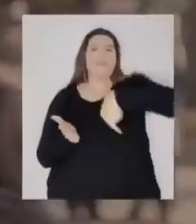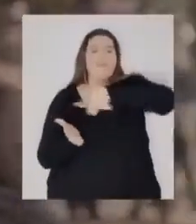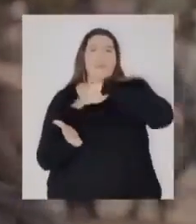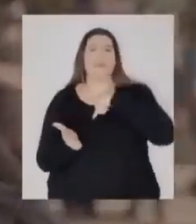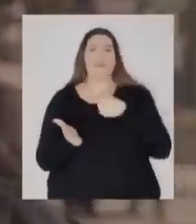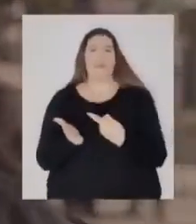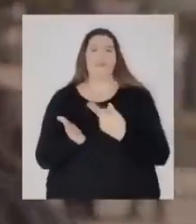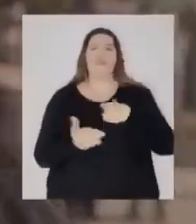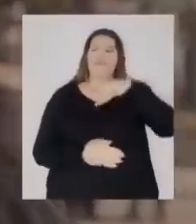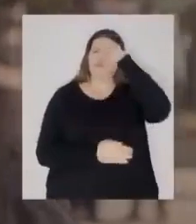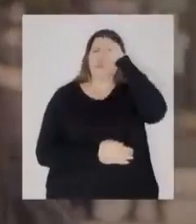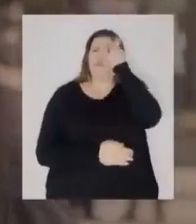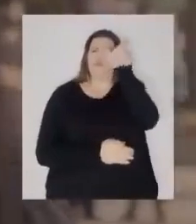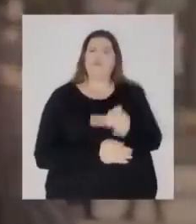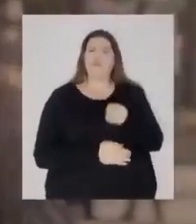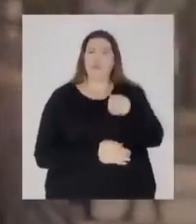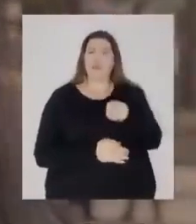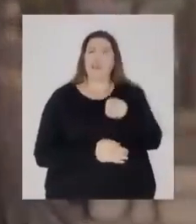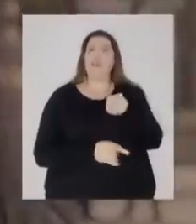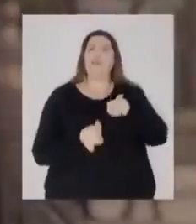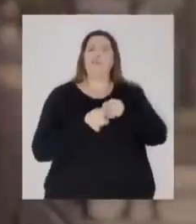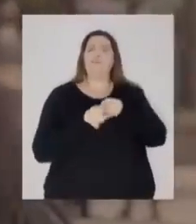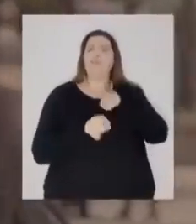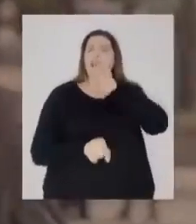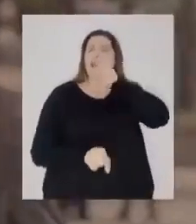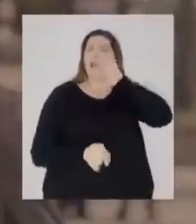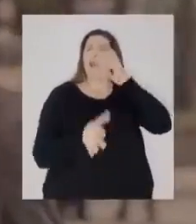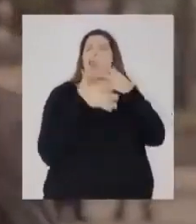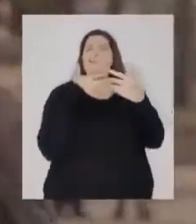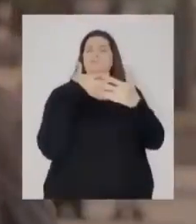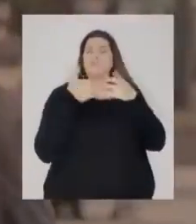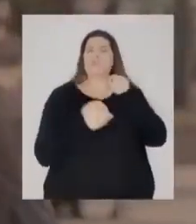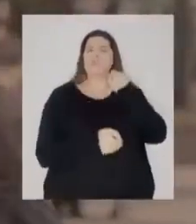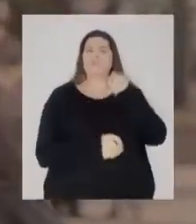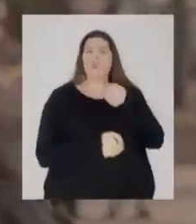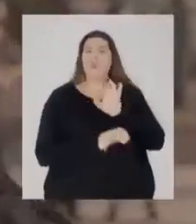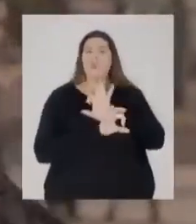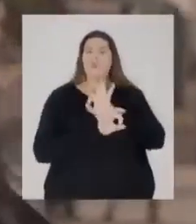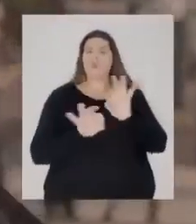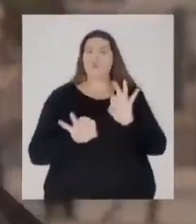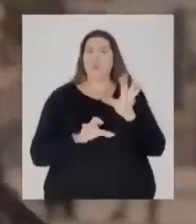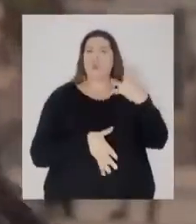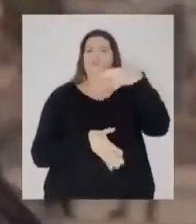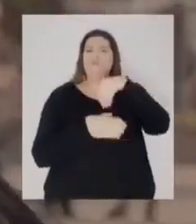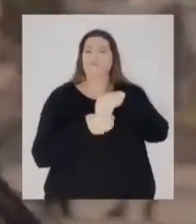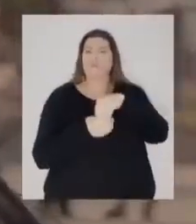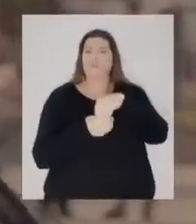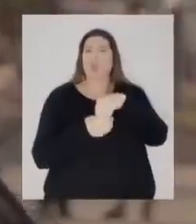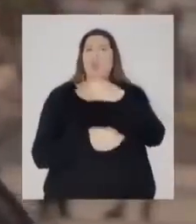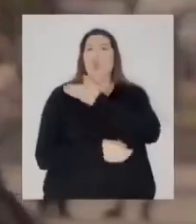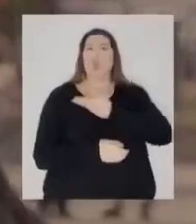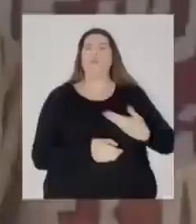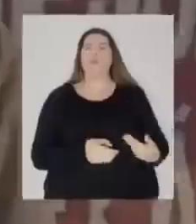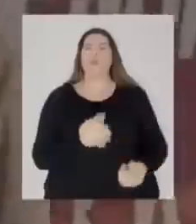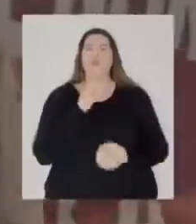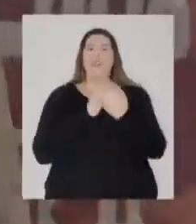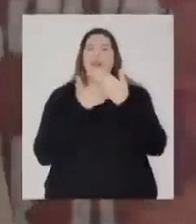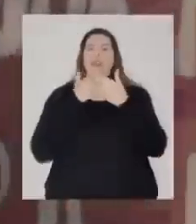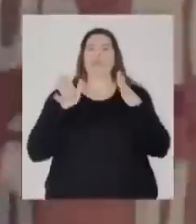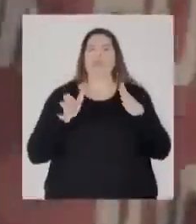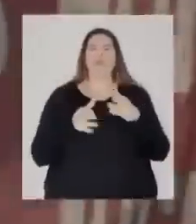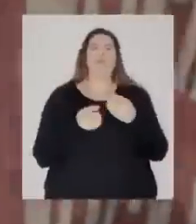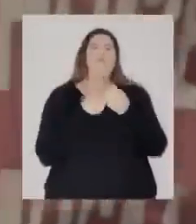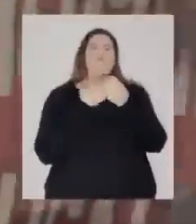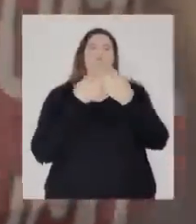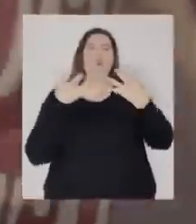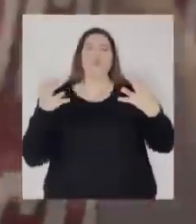yo confío en él, ya que tiene las manos limpias y él nunca ha formado parte de ninguno de los gobiernos neoliberales. Muchos